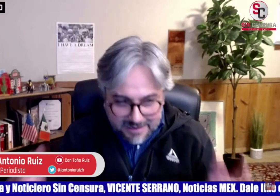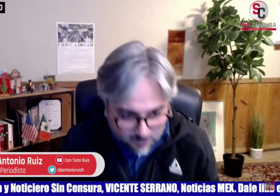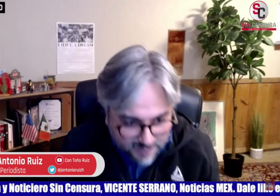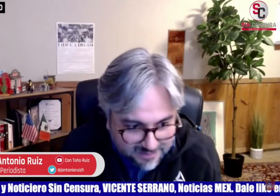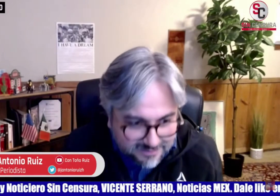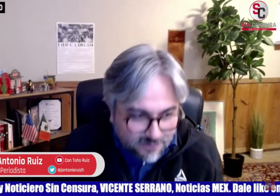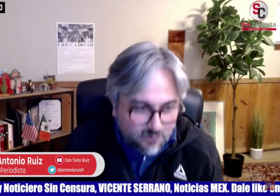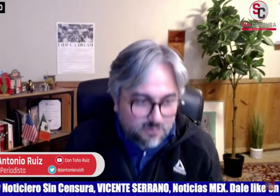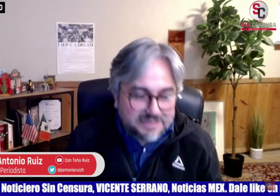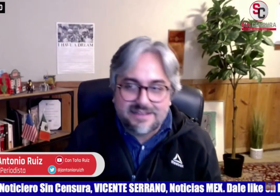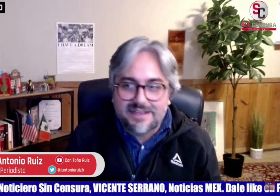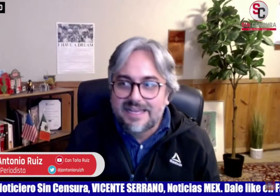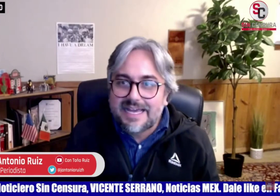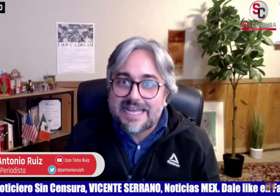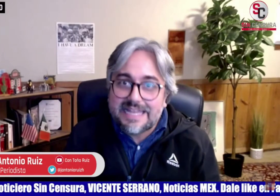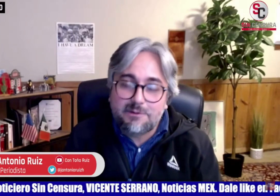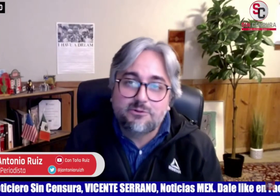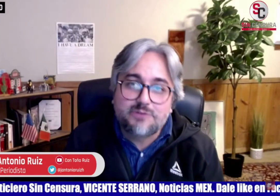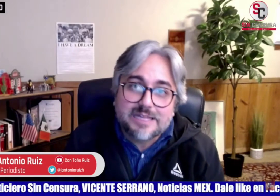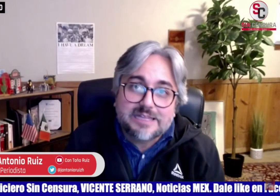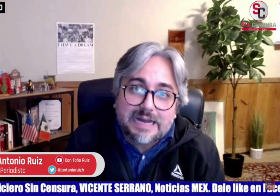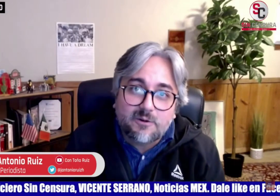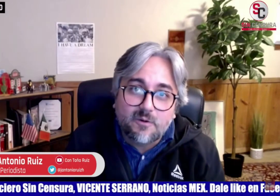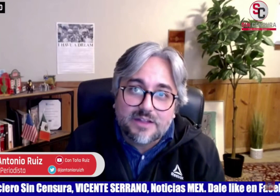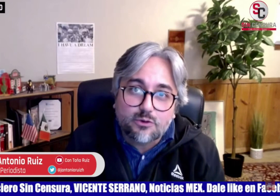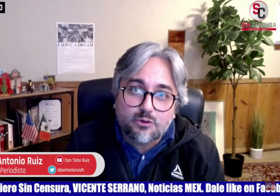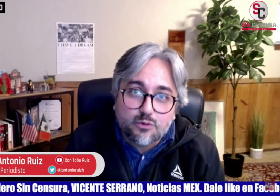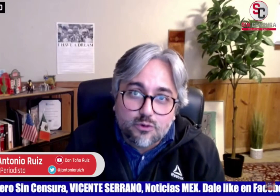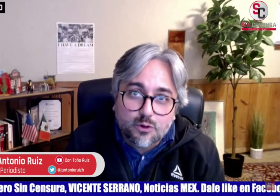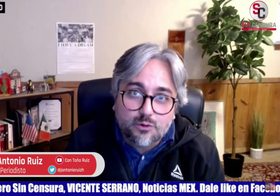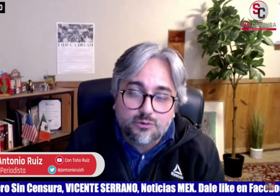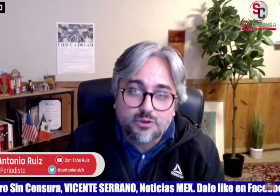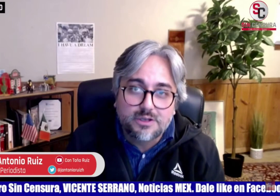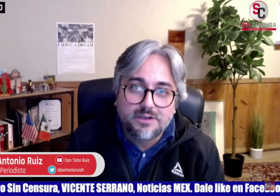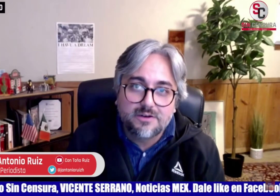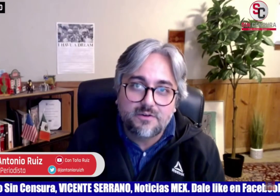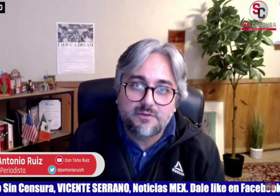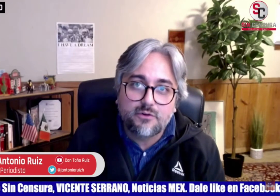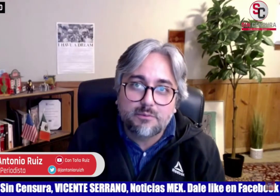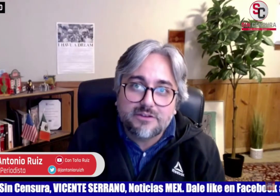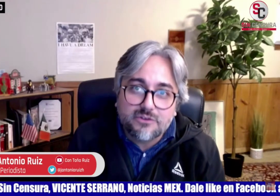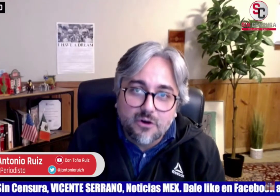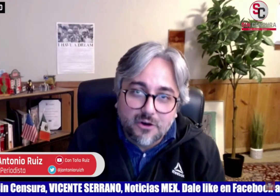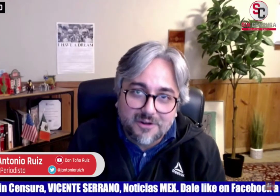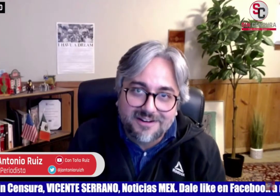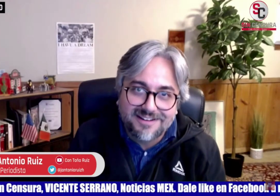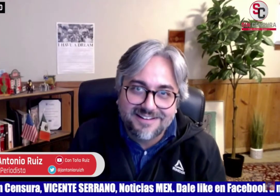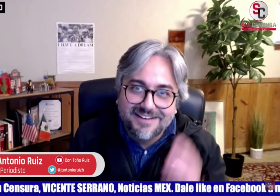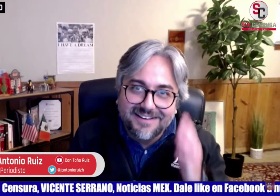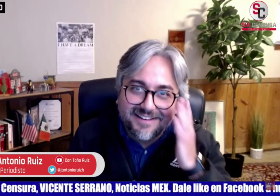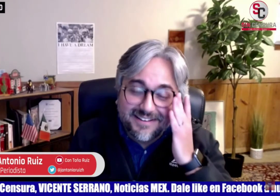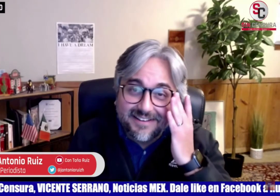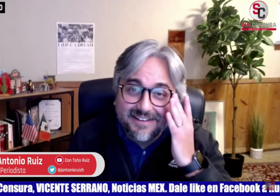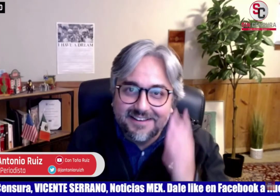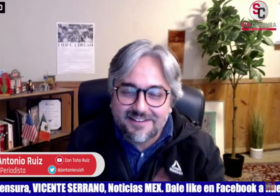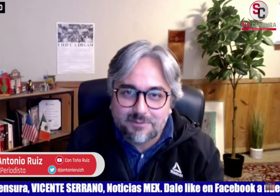valga la redundancia, el columnista, que debe sustentar con datos duros, con información